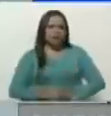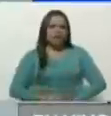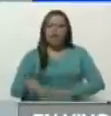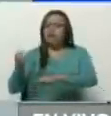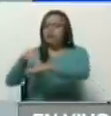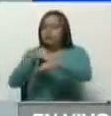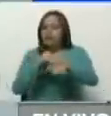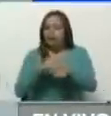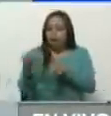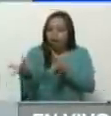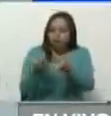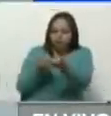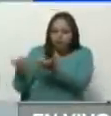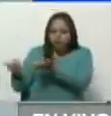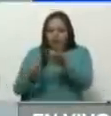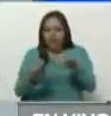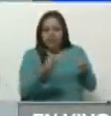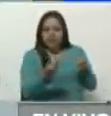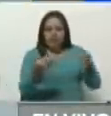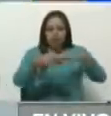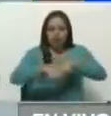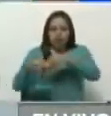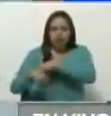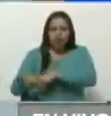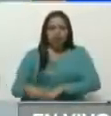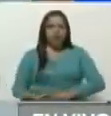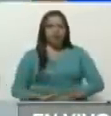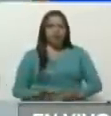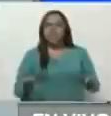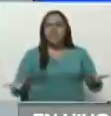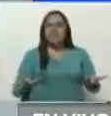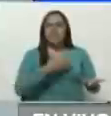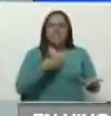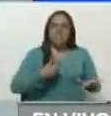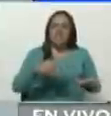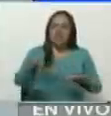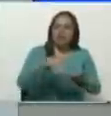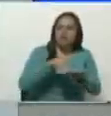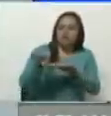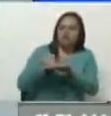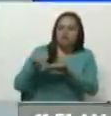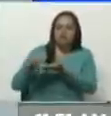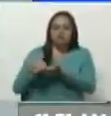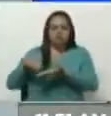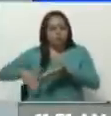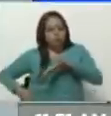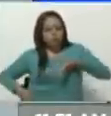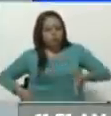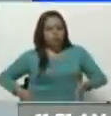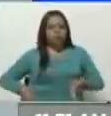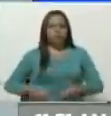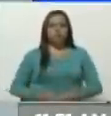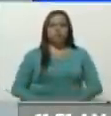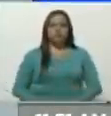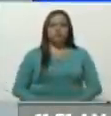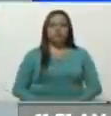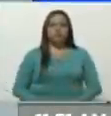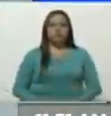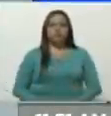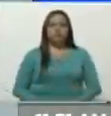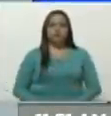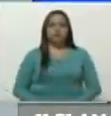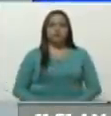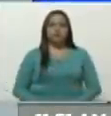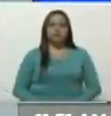los capitales, metiéndose de acuerdo a ver qué es lo que quiere Fedecámaras, y si Fedecámaras me va a hacer